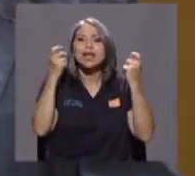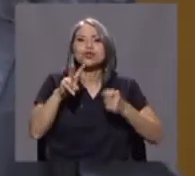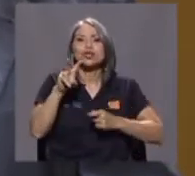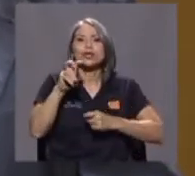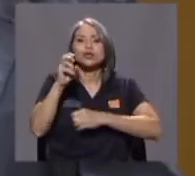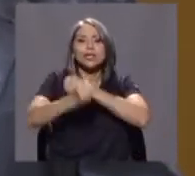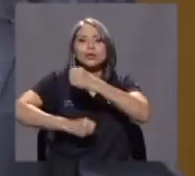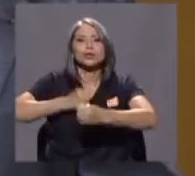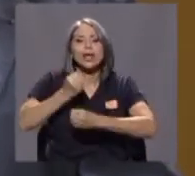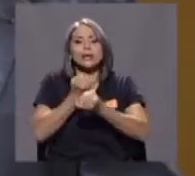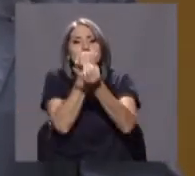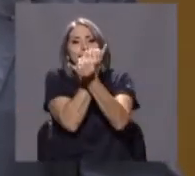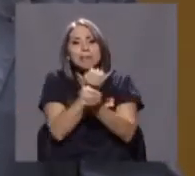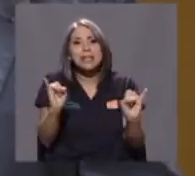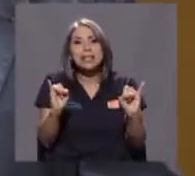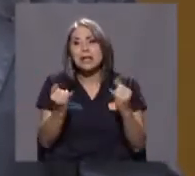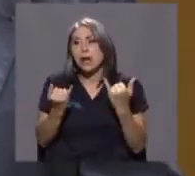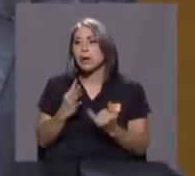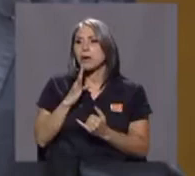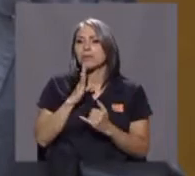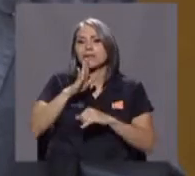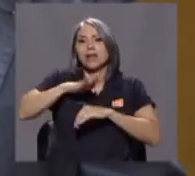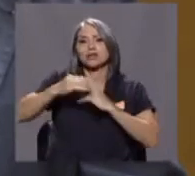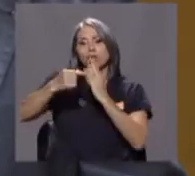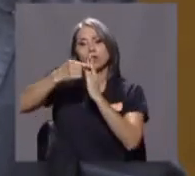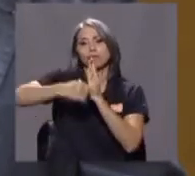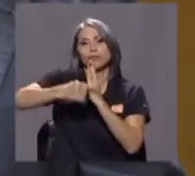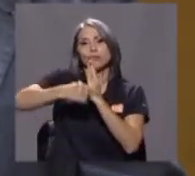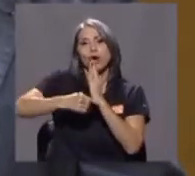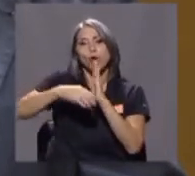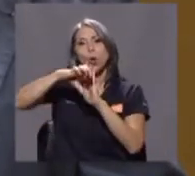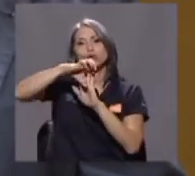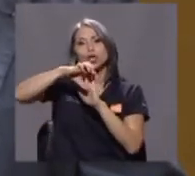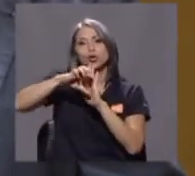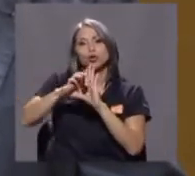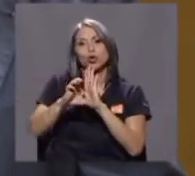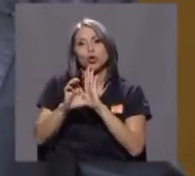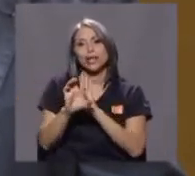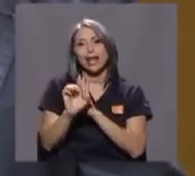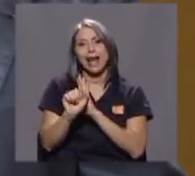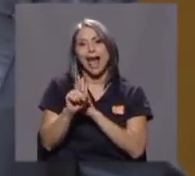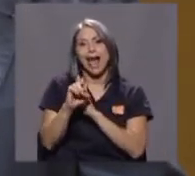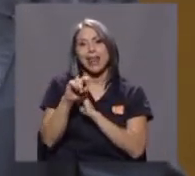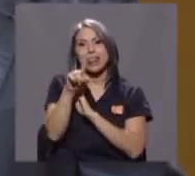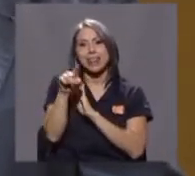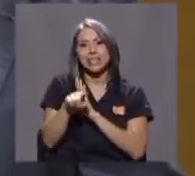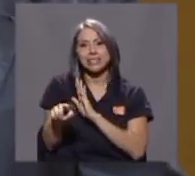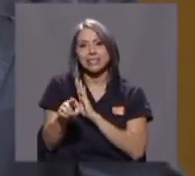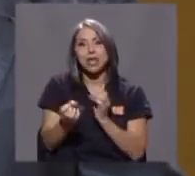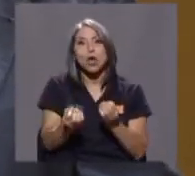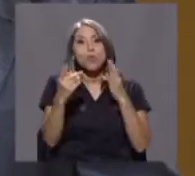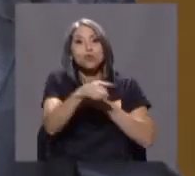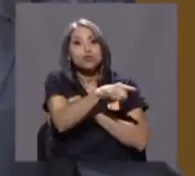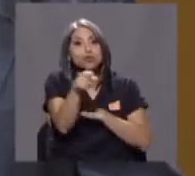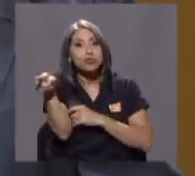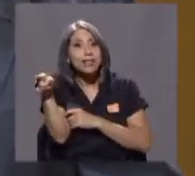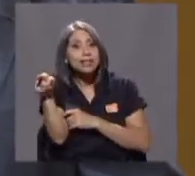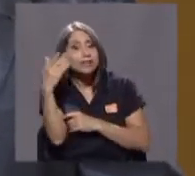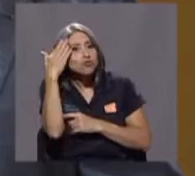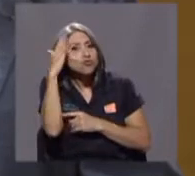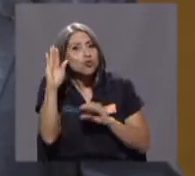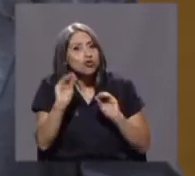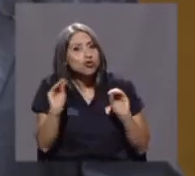la Constitución de Cádiz. Y esto lo digo porque para muchas personas desconocen que en realidad la Constitución de